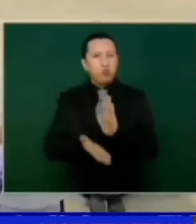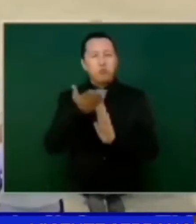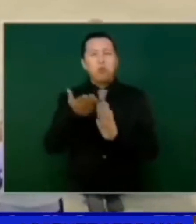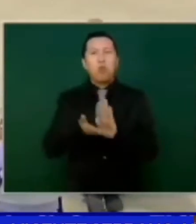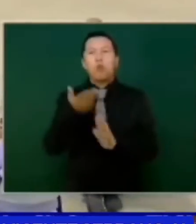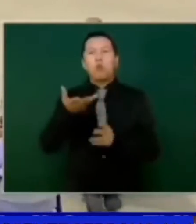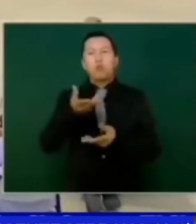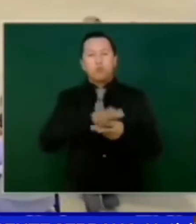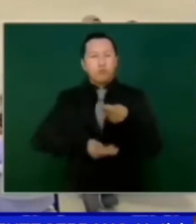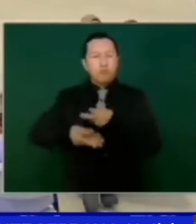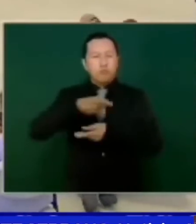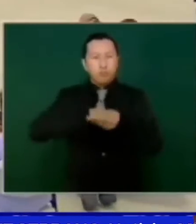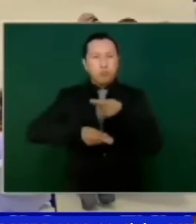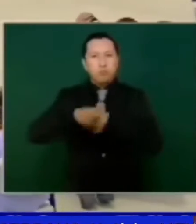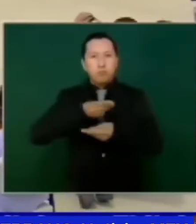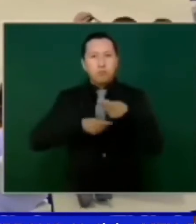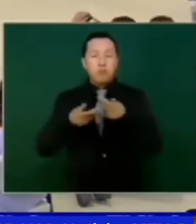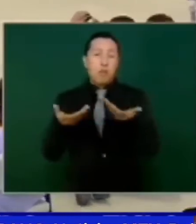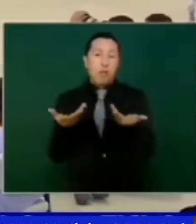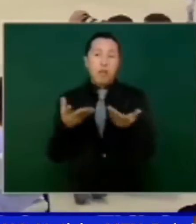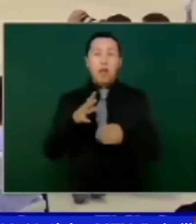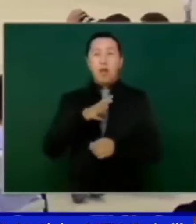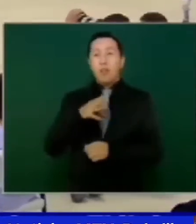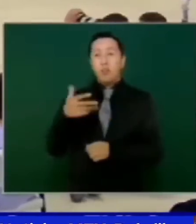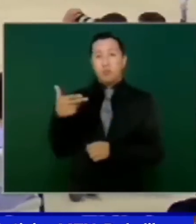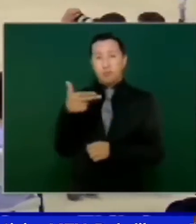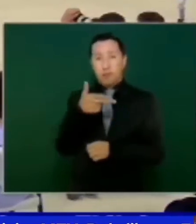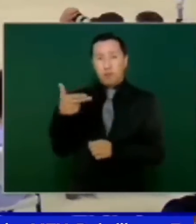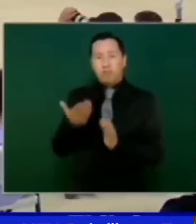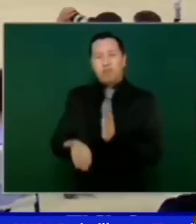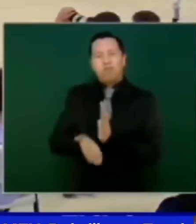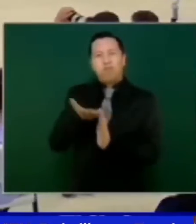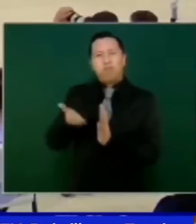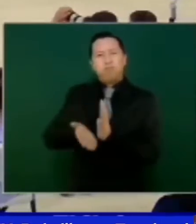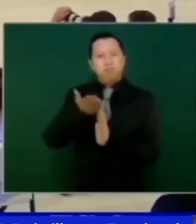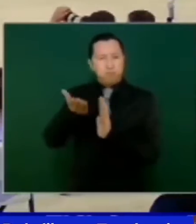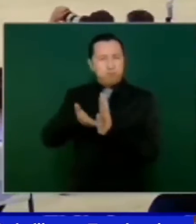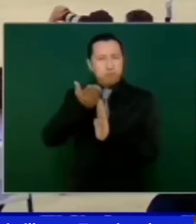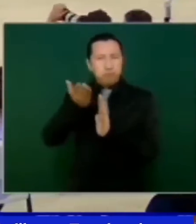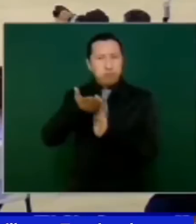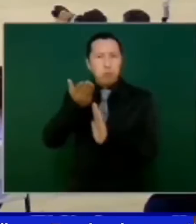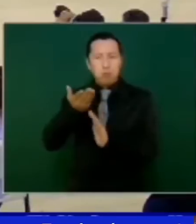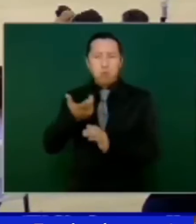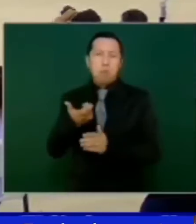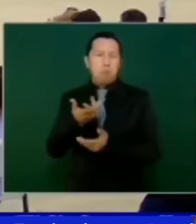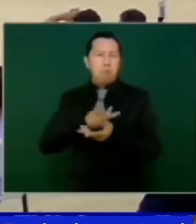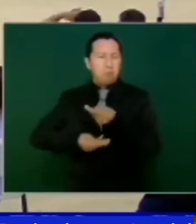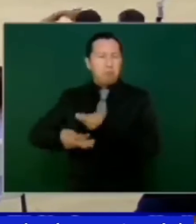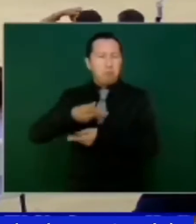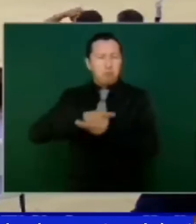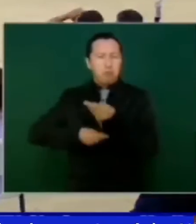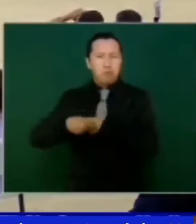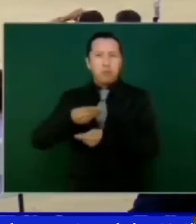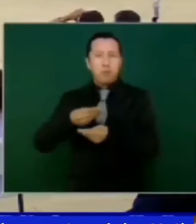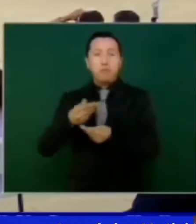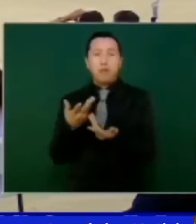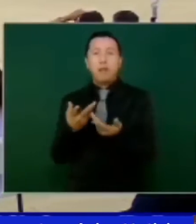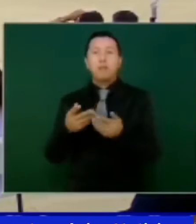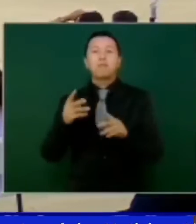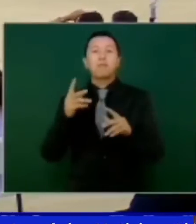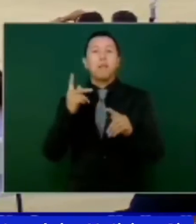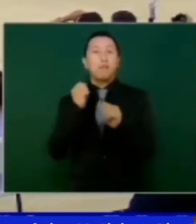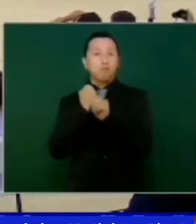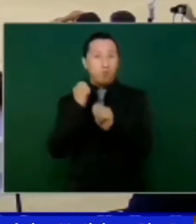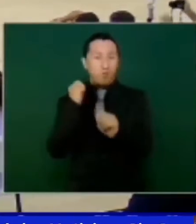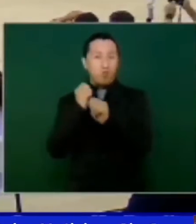defenderse. Y efectivamente, porque hoy lo cuestionó una reportera de manera muy, ya que la